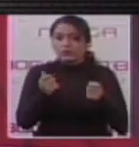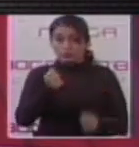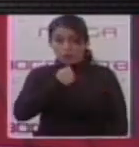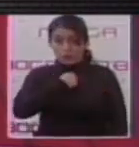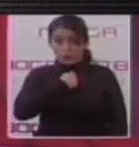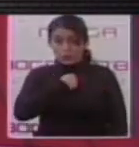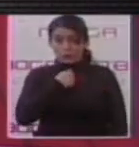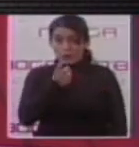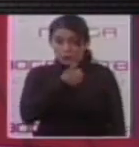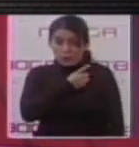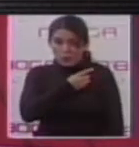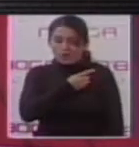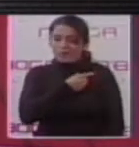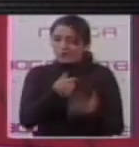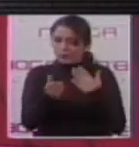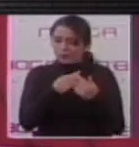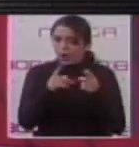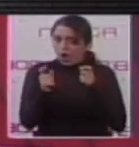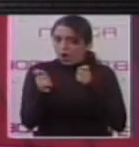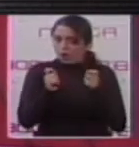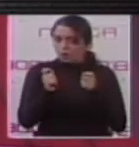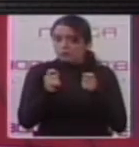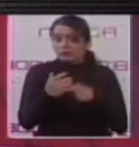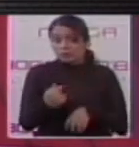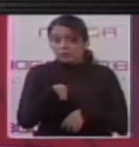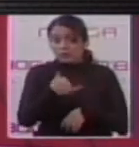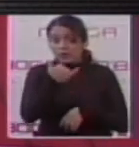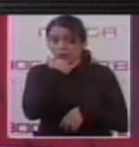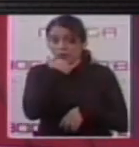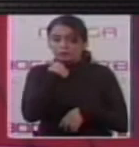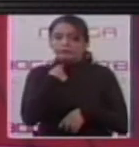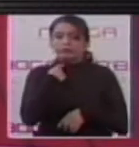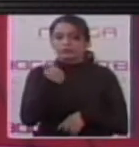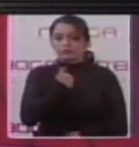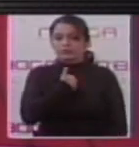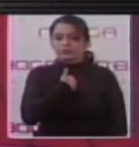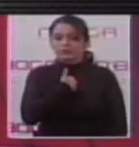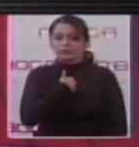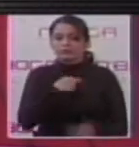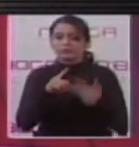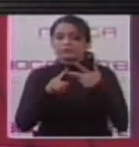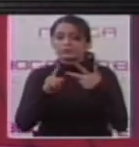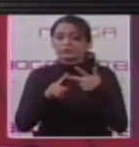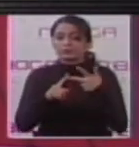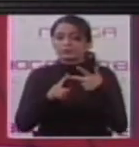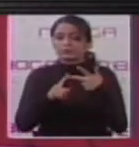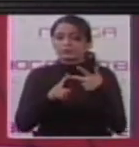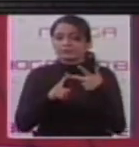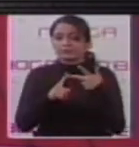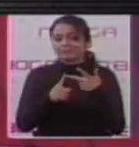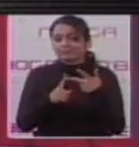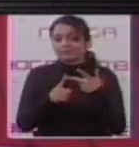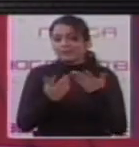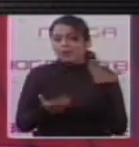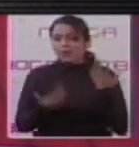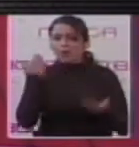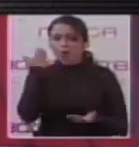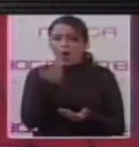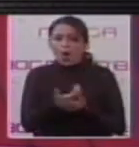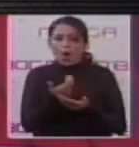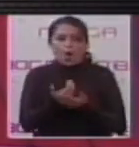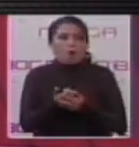responsabilidad y el único que deberá pagar por los errores financieros eres tú. La número tres, evita grandes compras, ¿no?